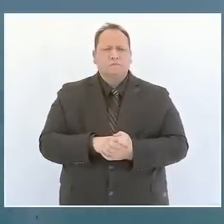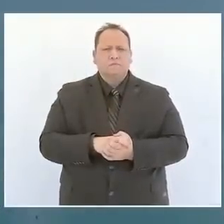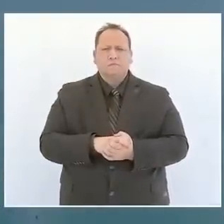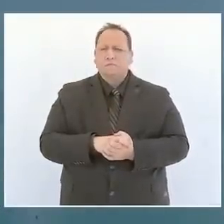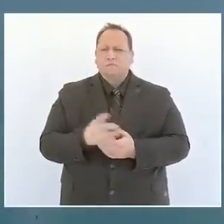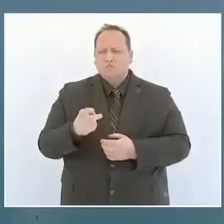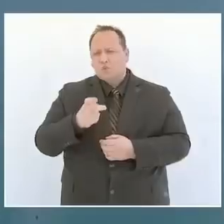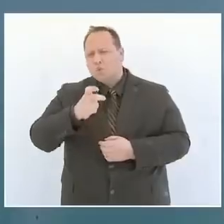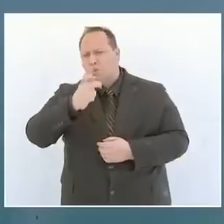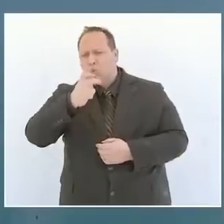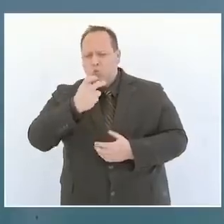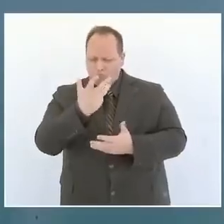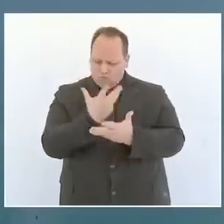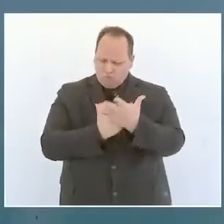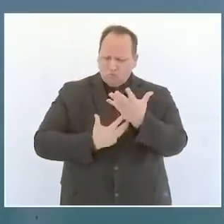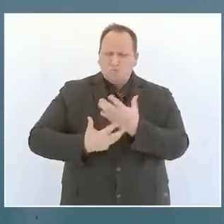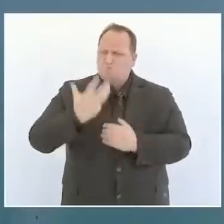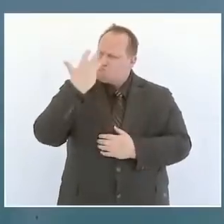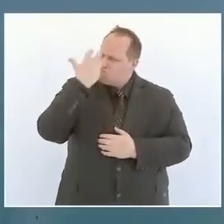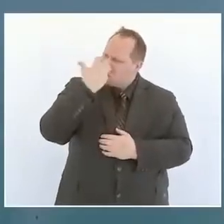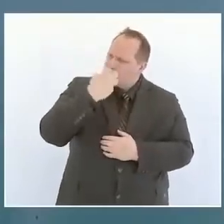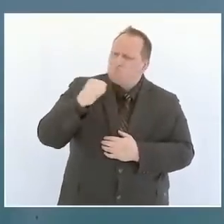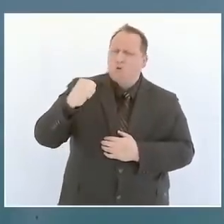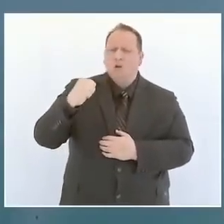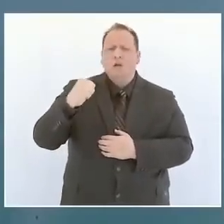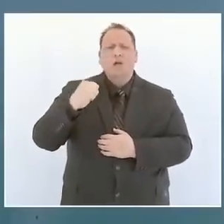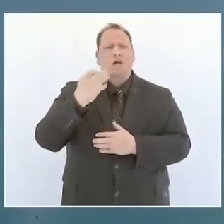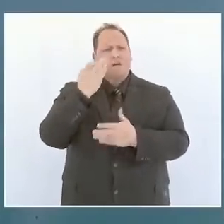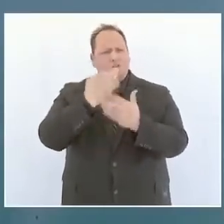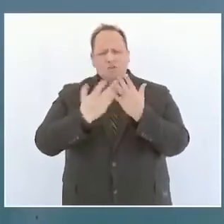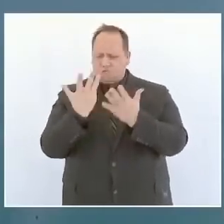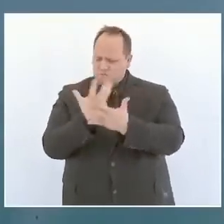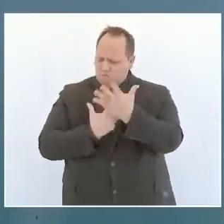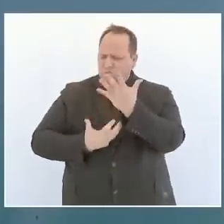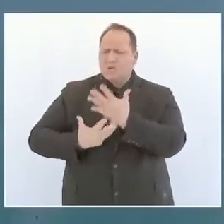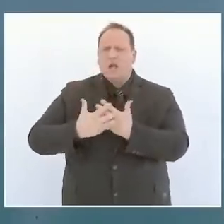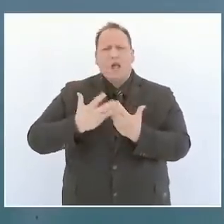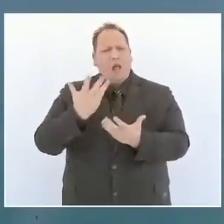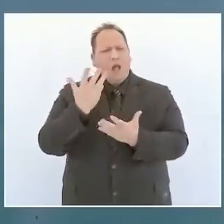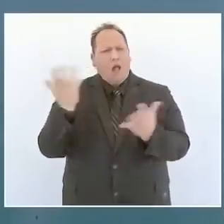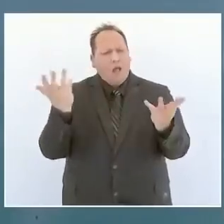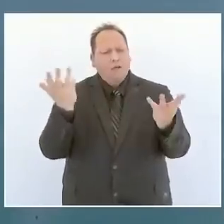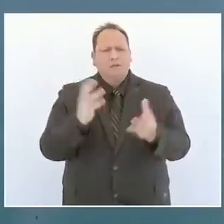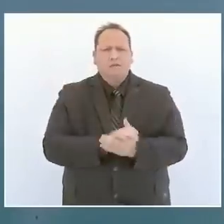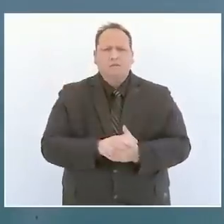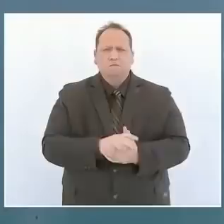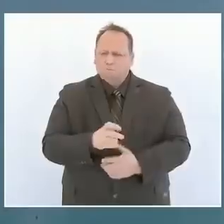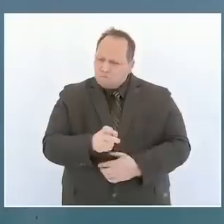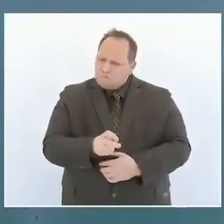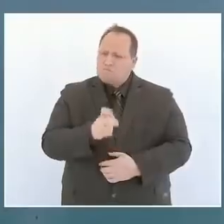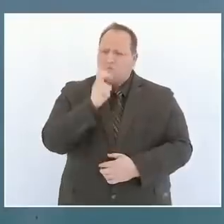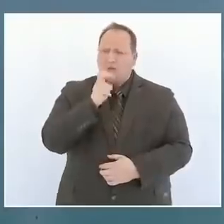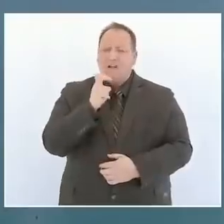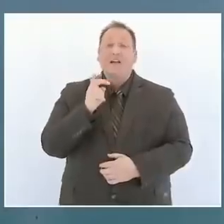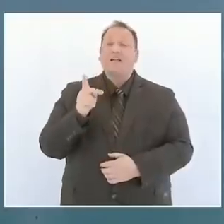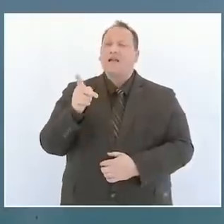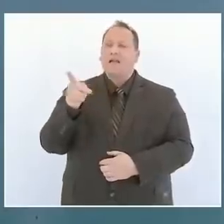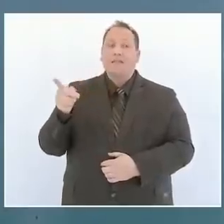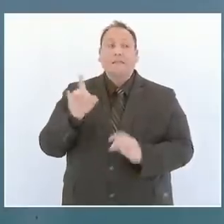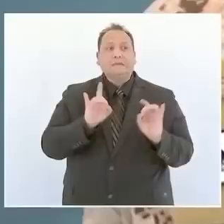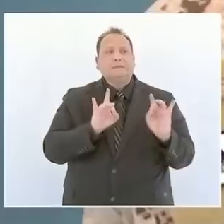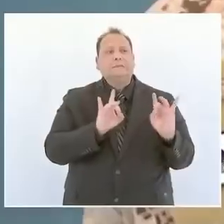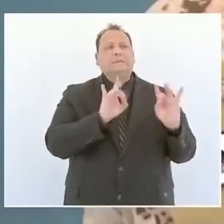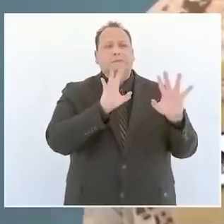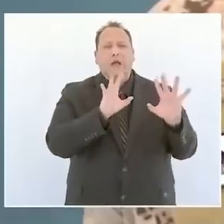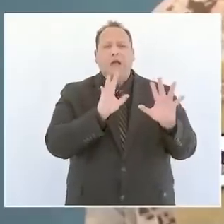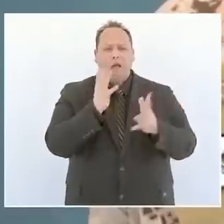la disciplina que se requiere y que saben actuar